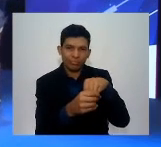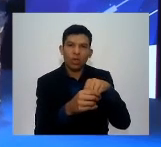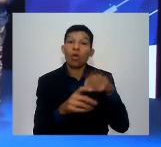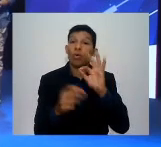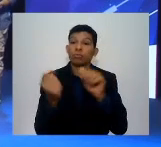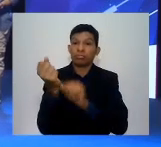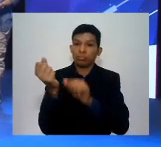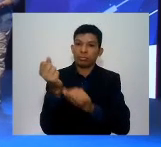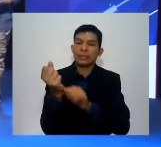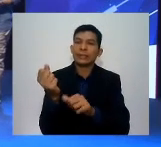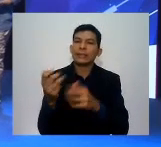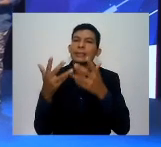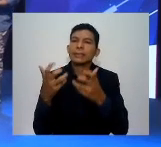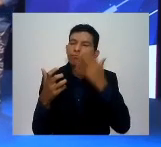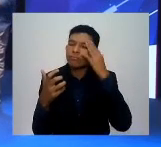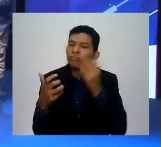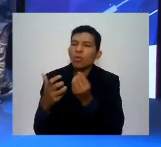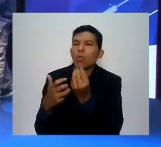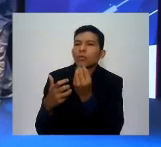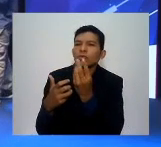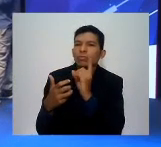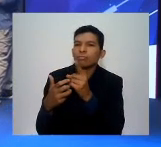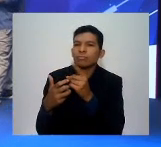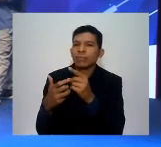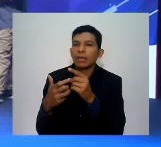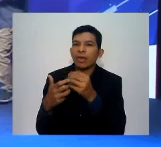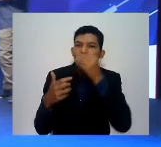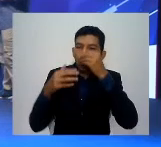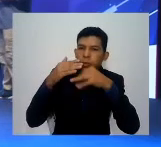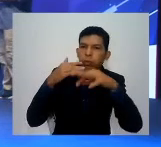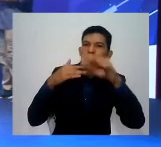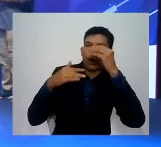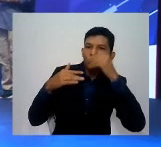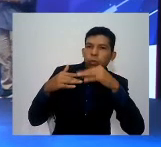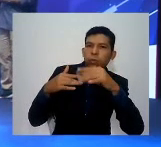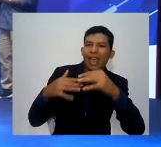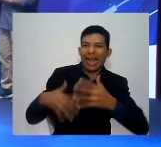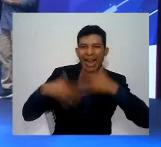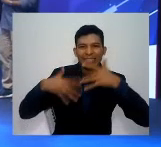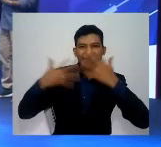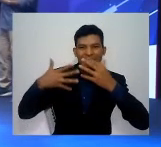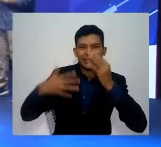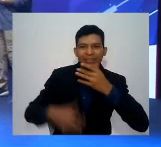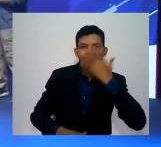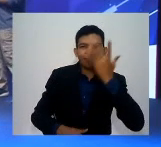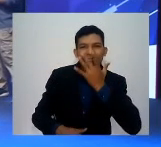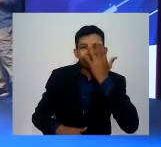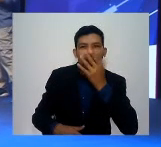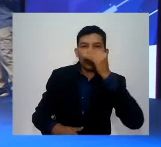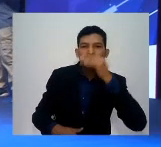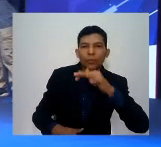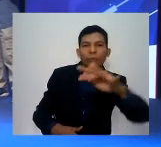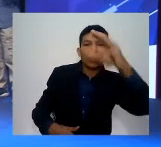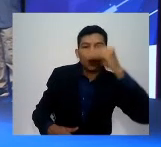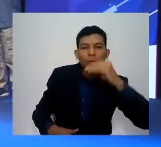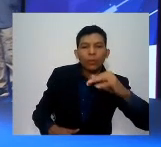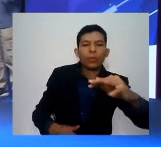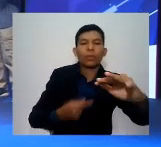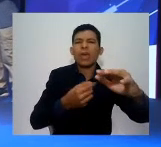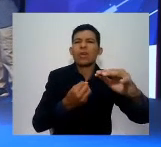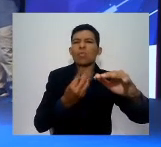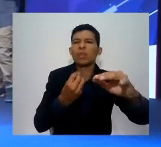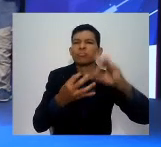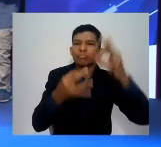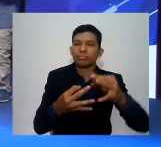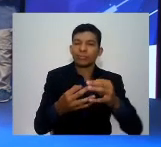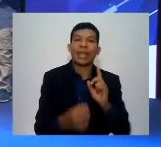No son los únicos tipos de sensores de respiración, digamos, sino que además hay algunos que funcionan como colchoncitos. Y los